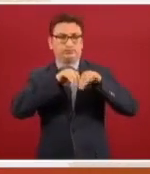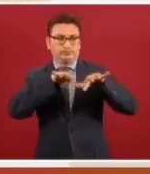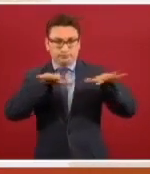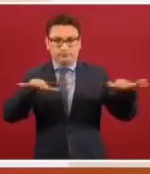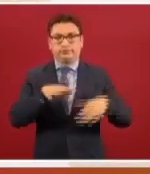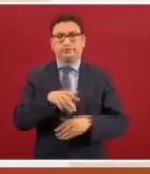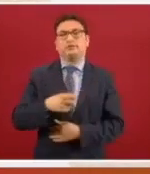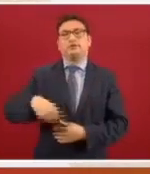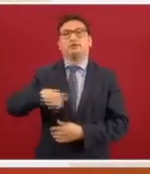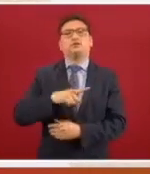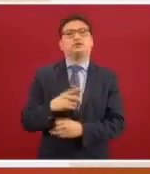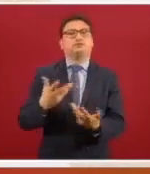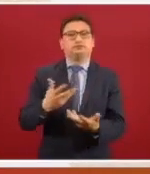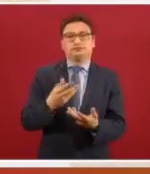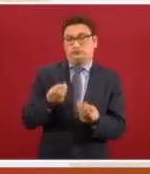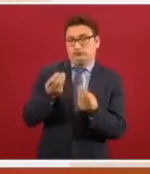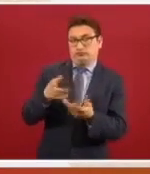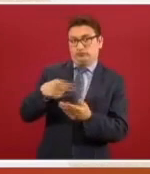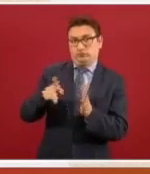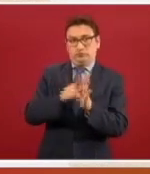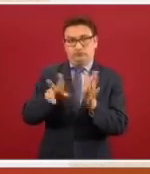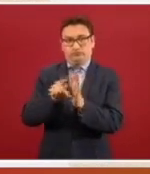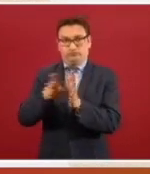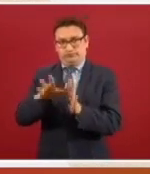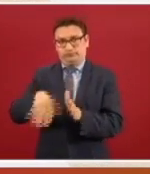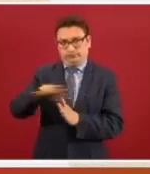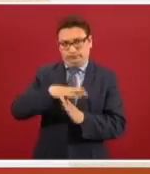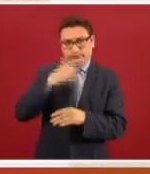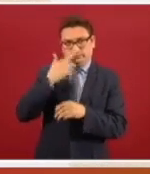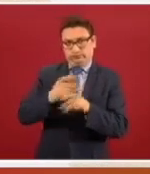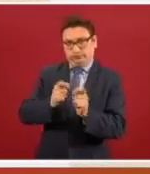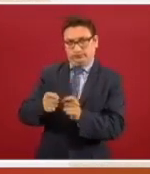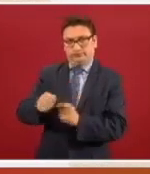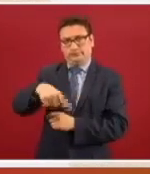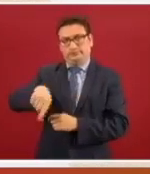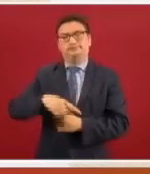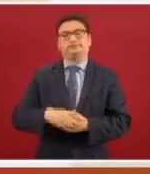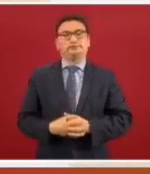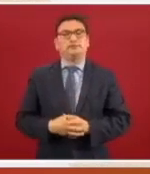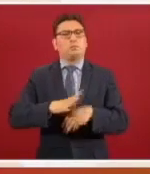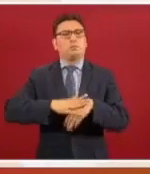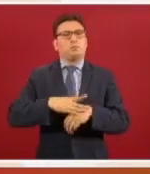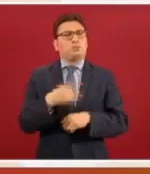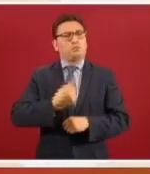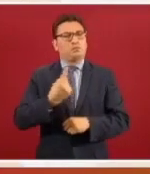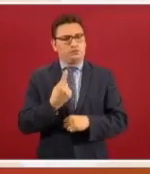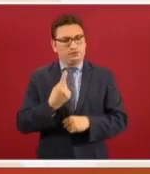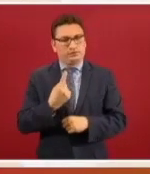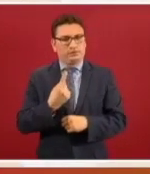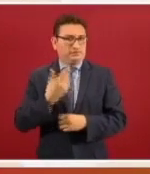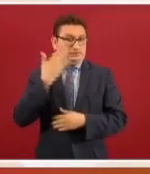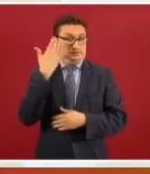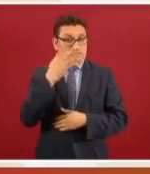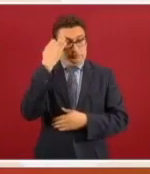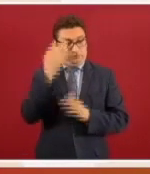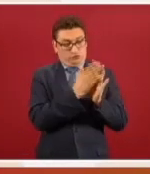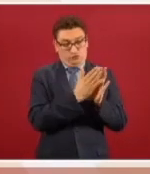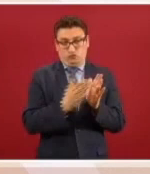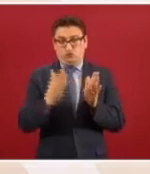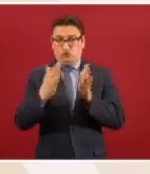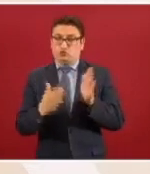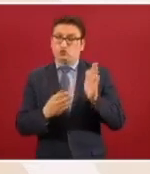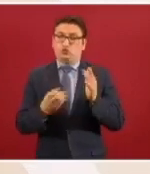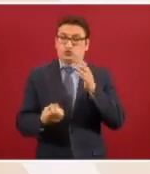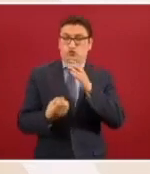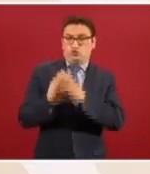entregará a los medios de comunicación, porque en esta nueva etapa de la